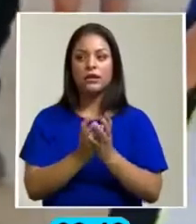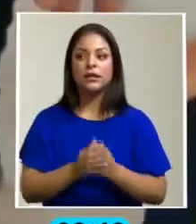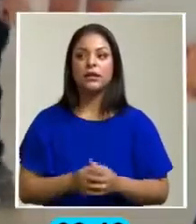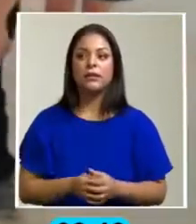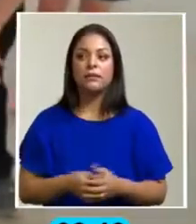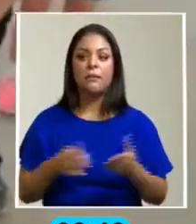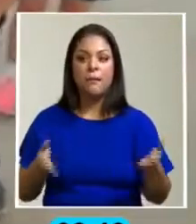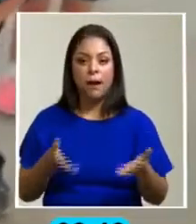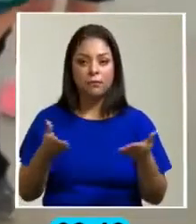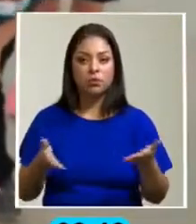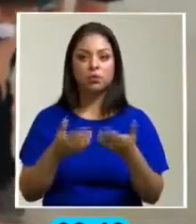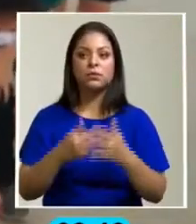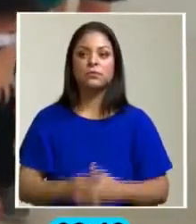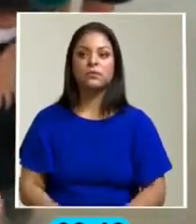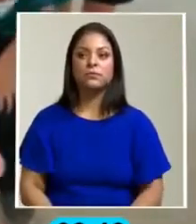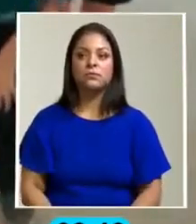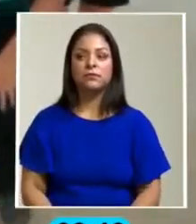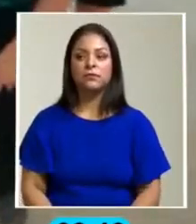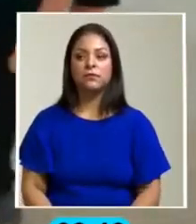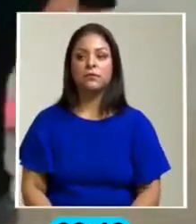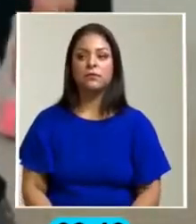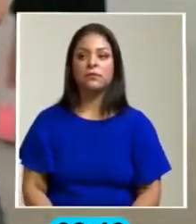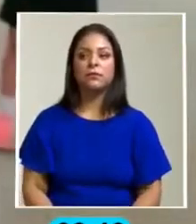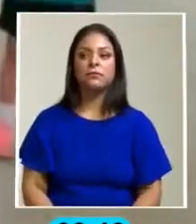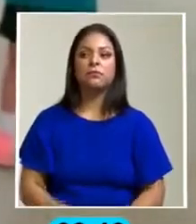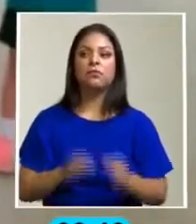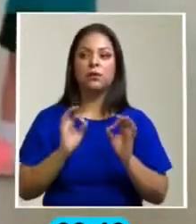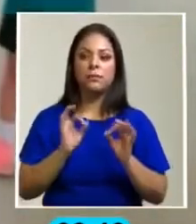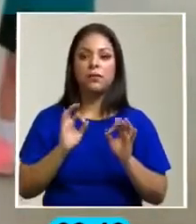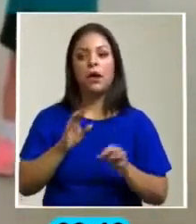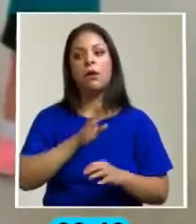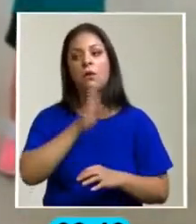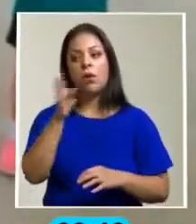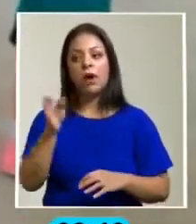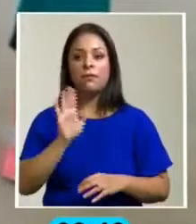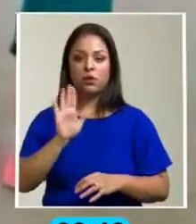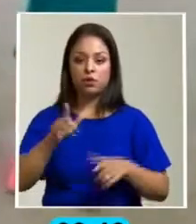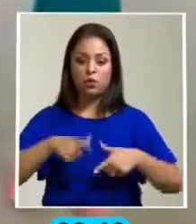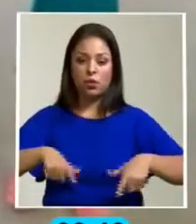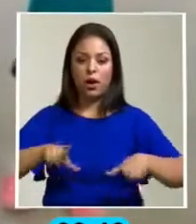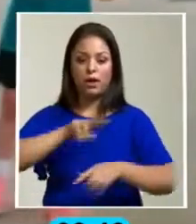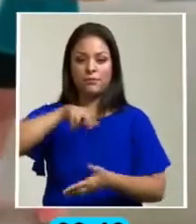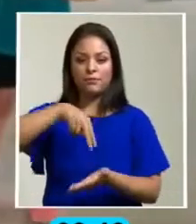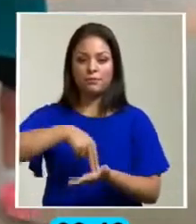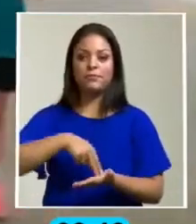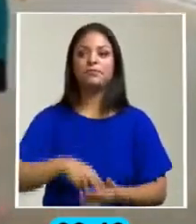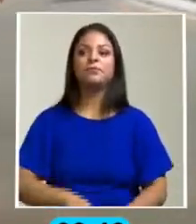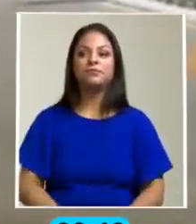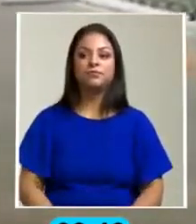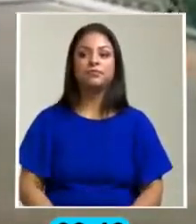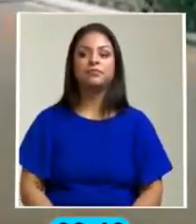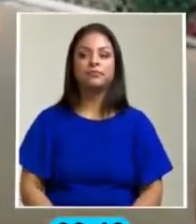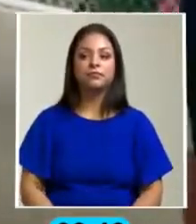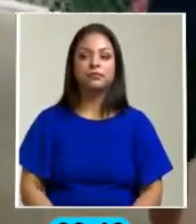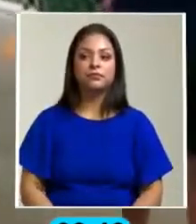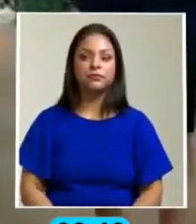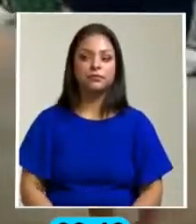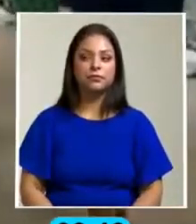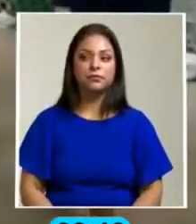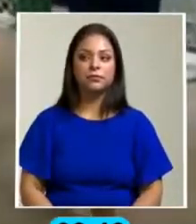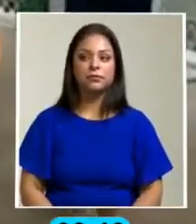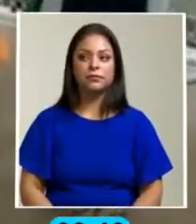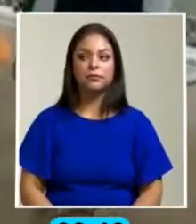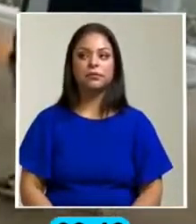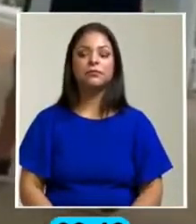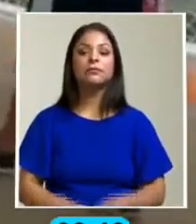Vamos. Muy bien, vuelve a su lugar. Coge su lugar. Atrás, vamos. Mira aquí su